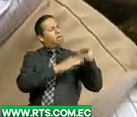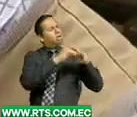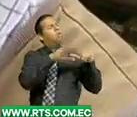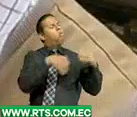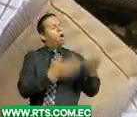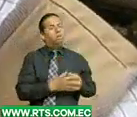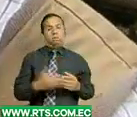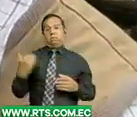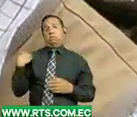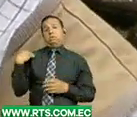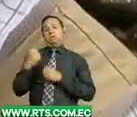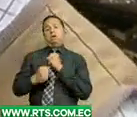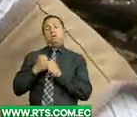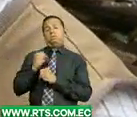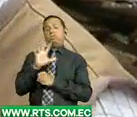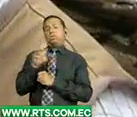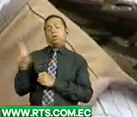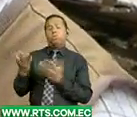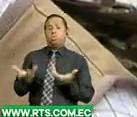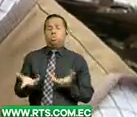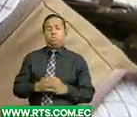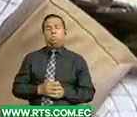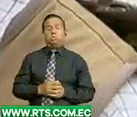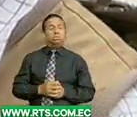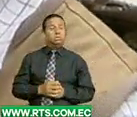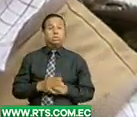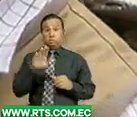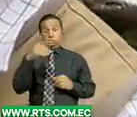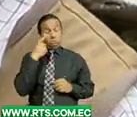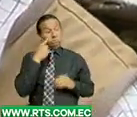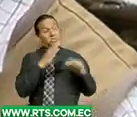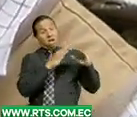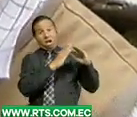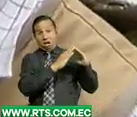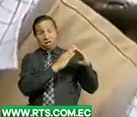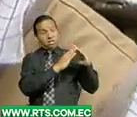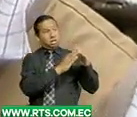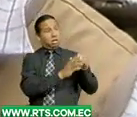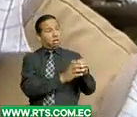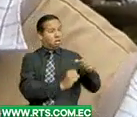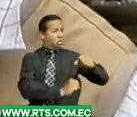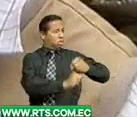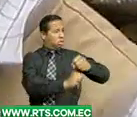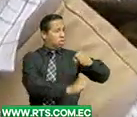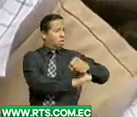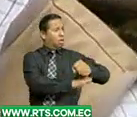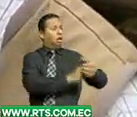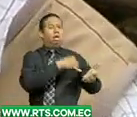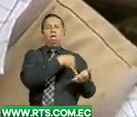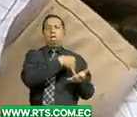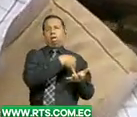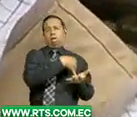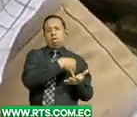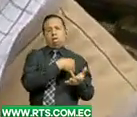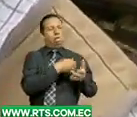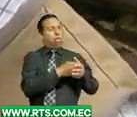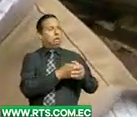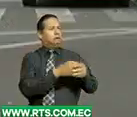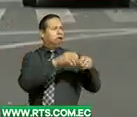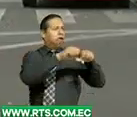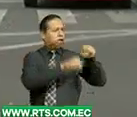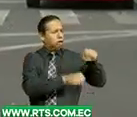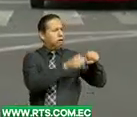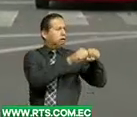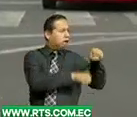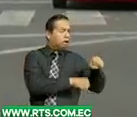bases hechas de madera ya están bastante sentidas. Eso. Ahí puede ver el puntal que está podrido, ¿no?